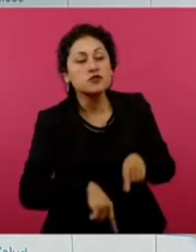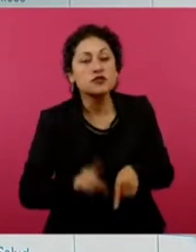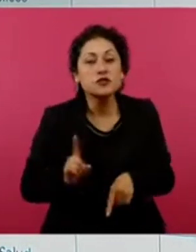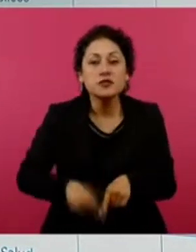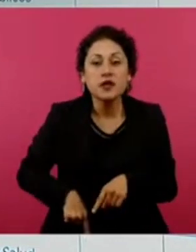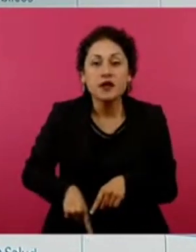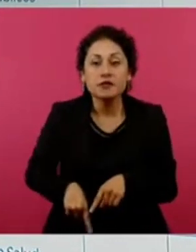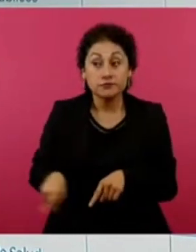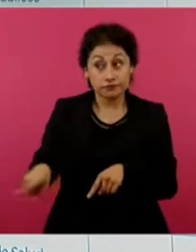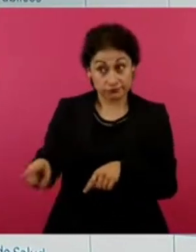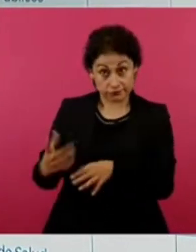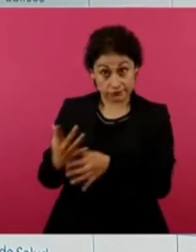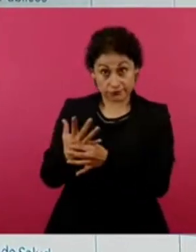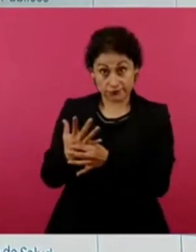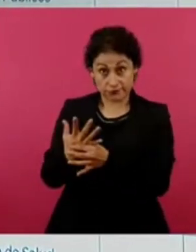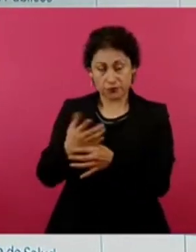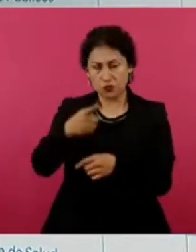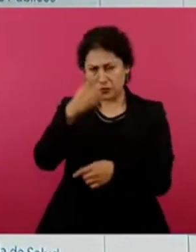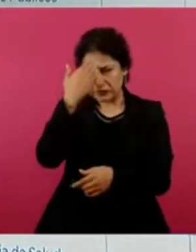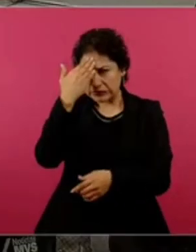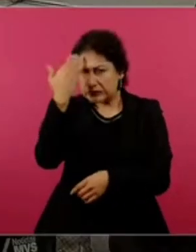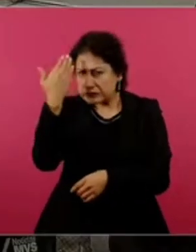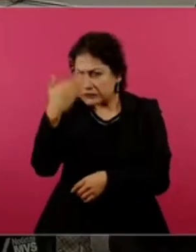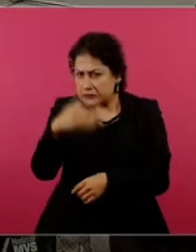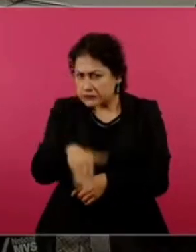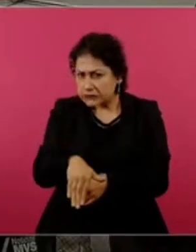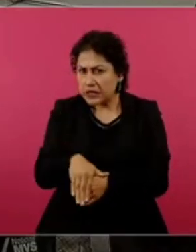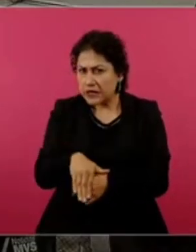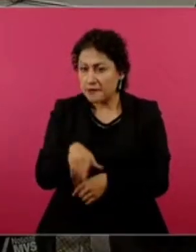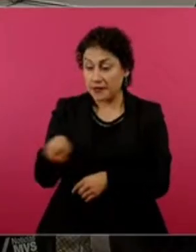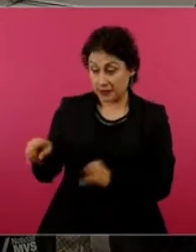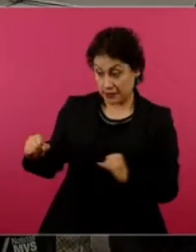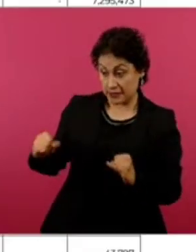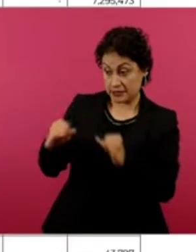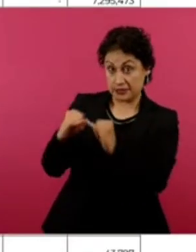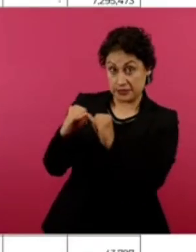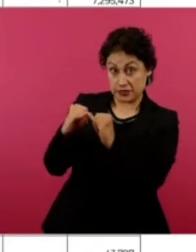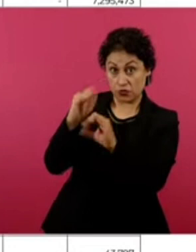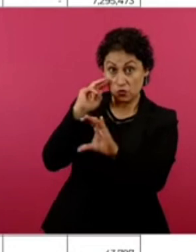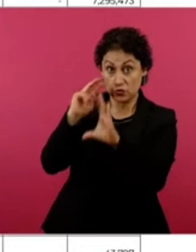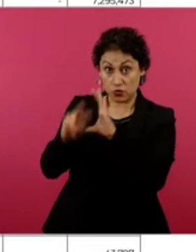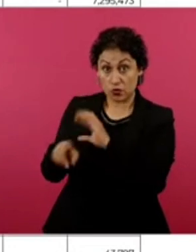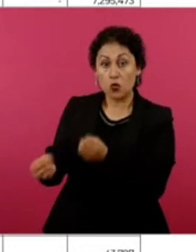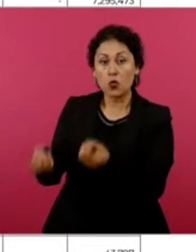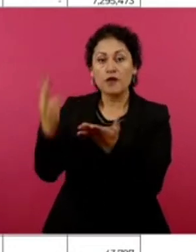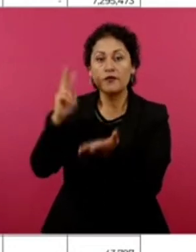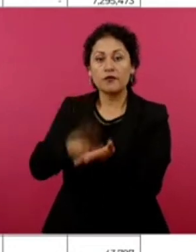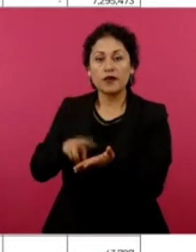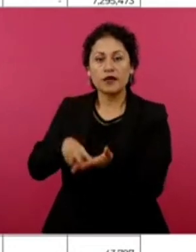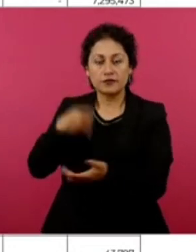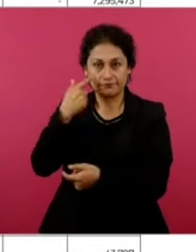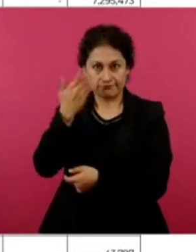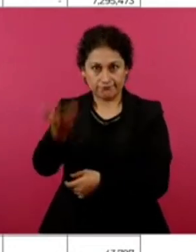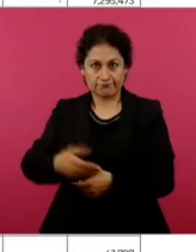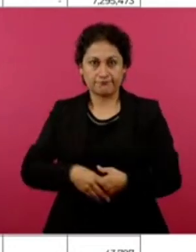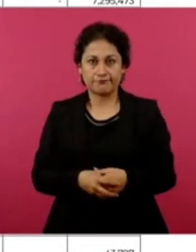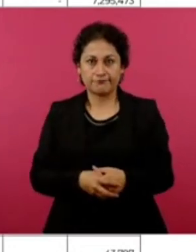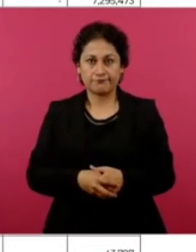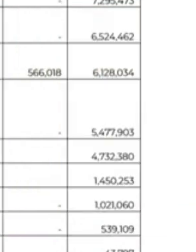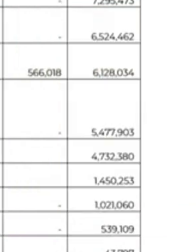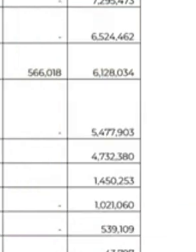¿Saben cuánto cuesta mantener ese instituto? 1,000 millones de pesos del presupuesto cada